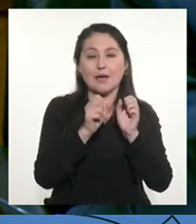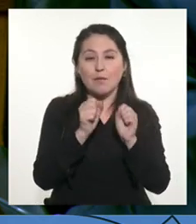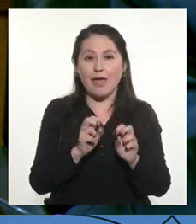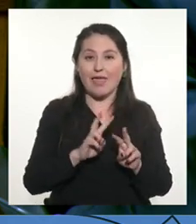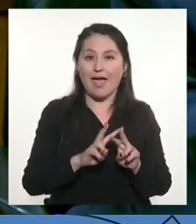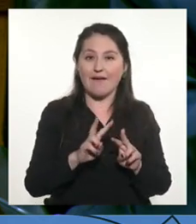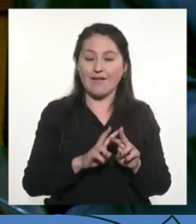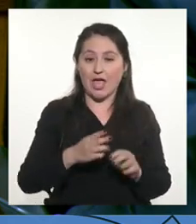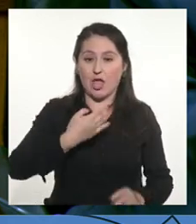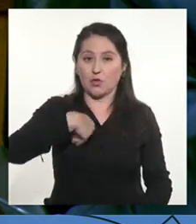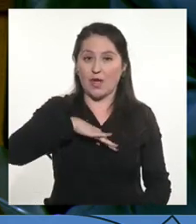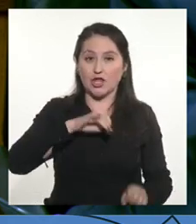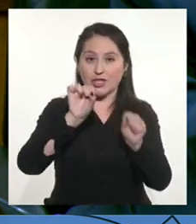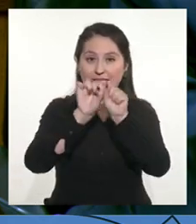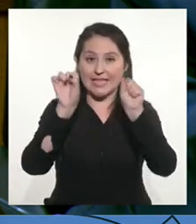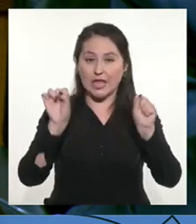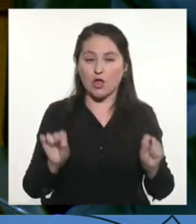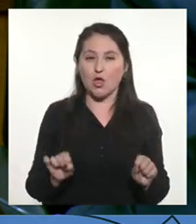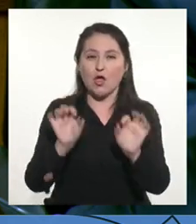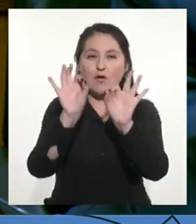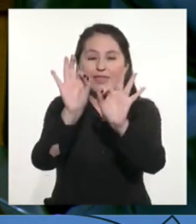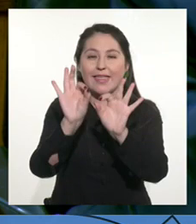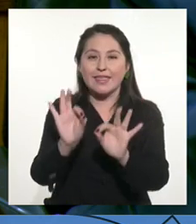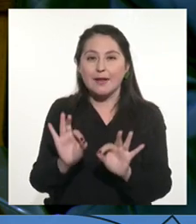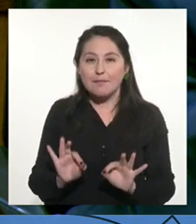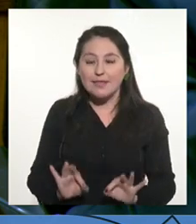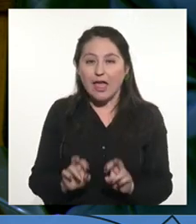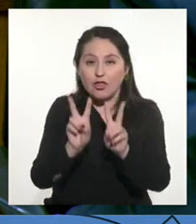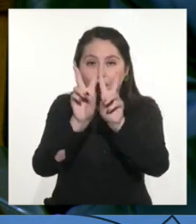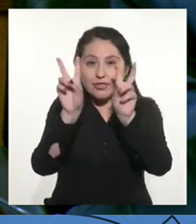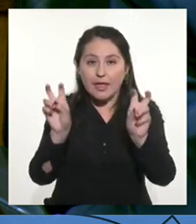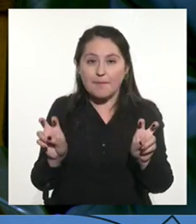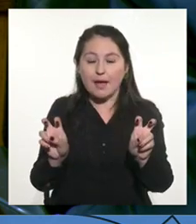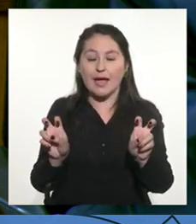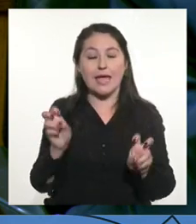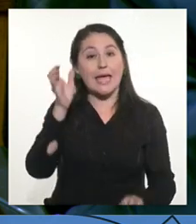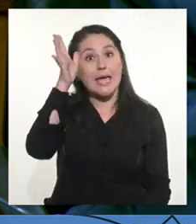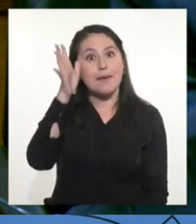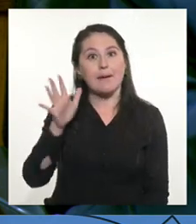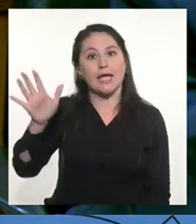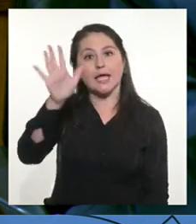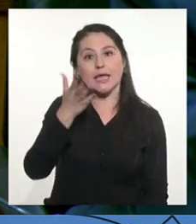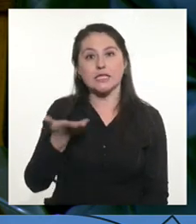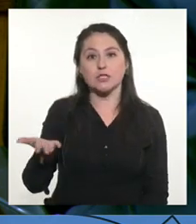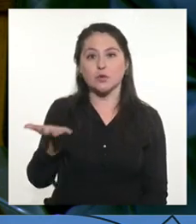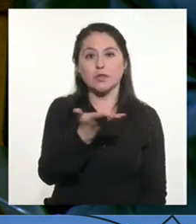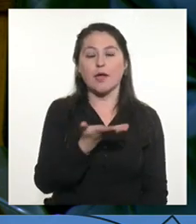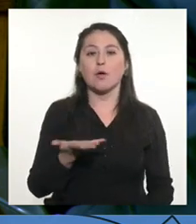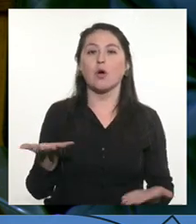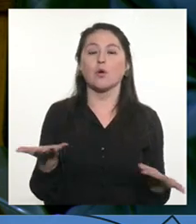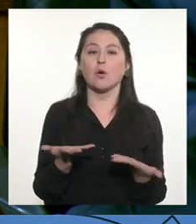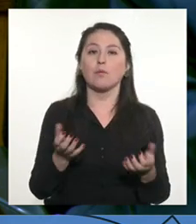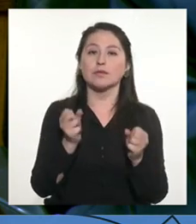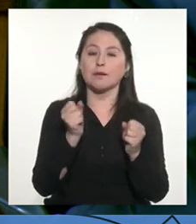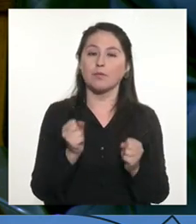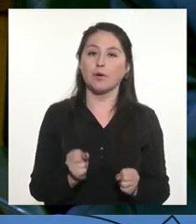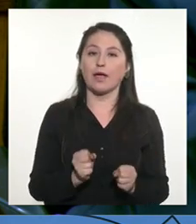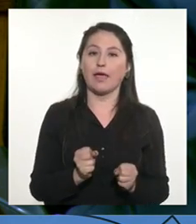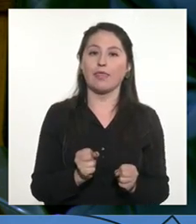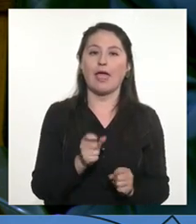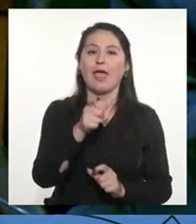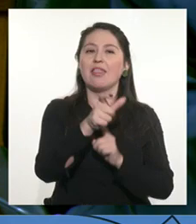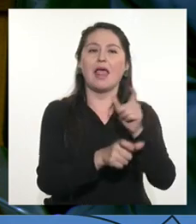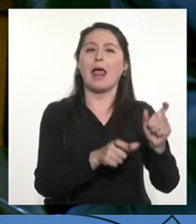nuestro sistema sobre un determinado tema imagínense ustedes cómo puede ser para el común y